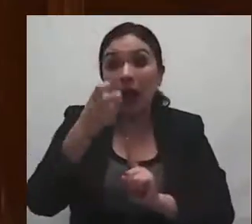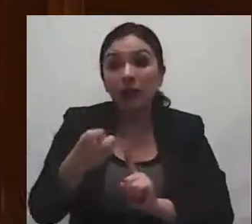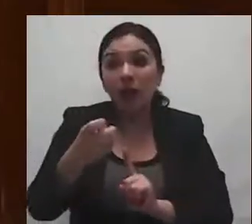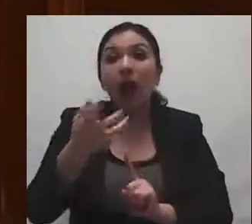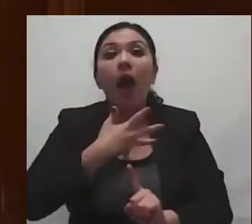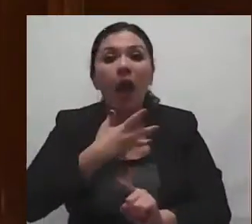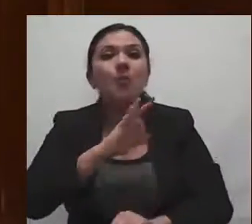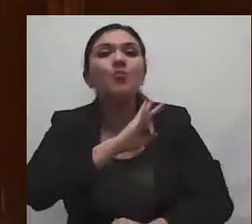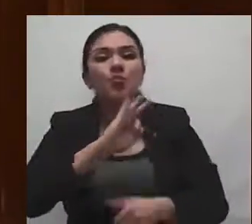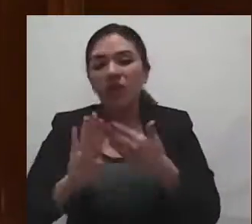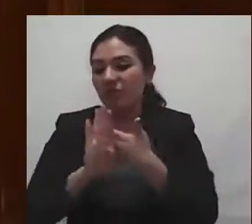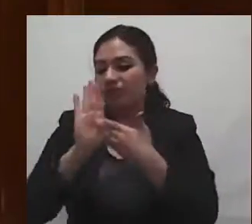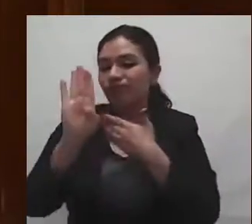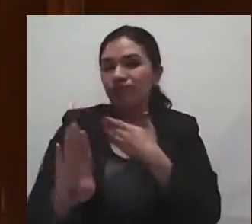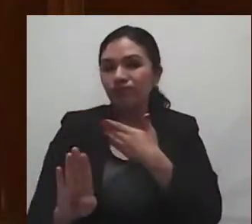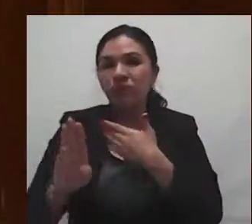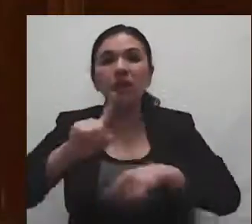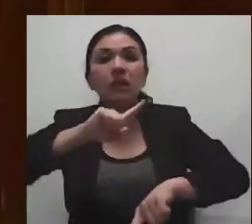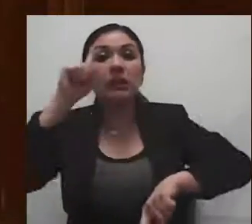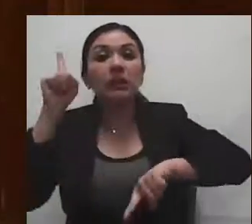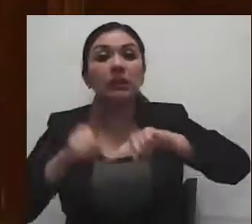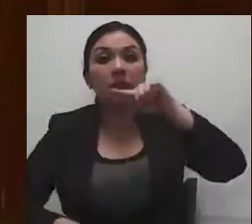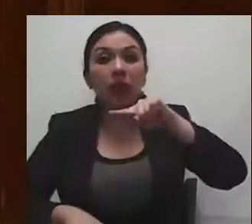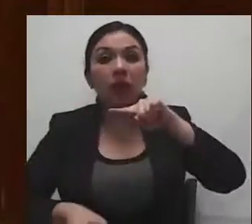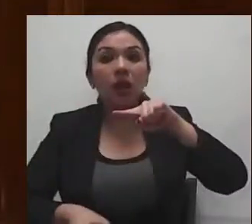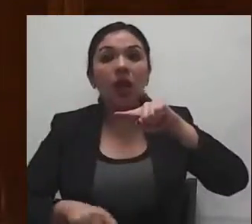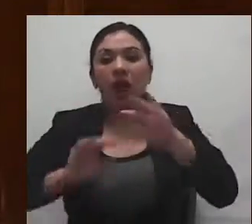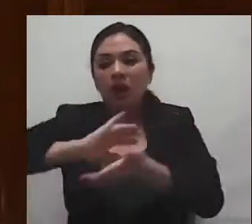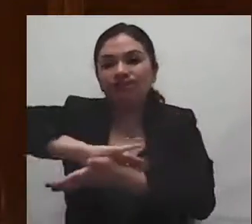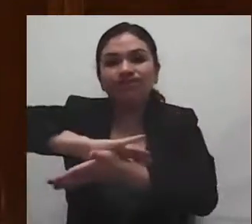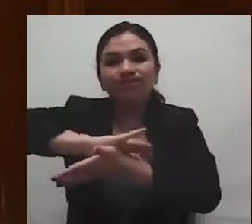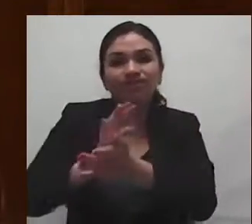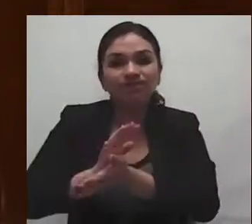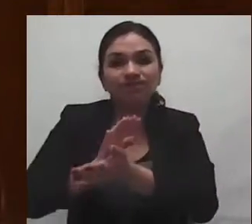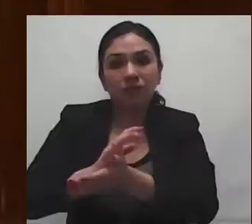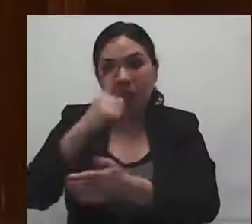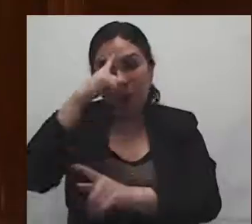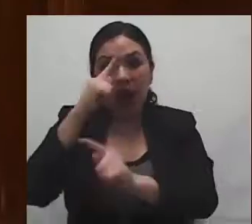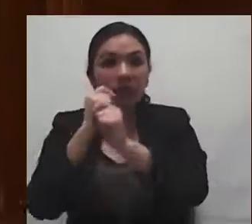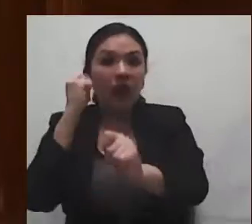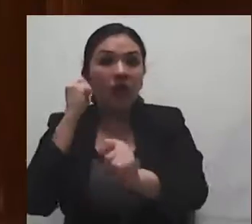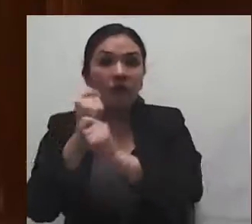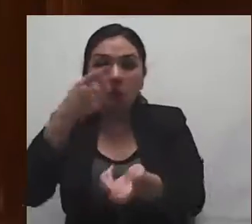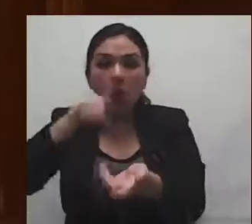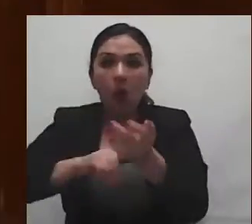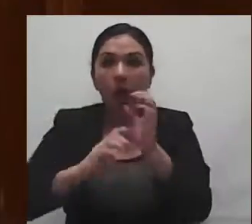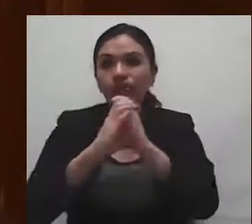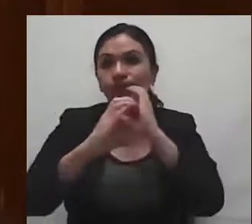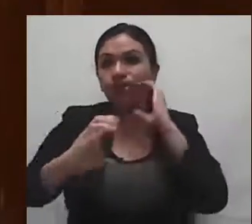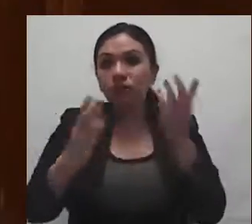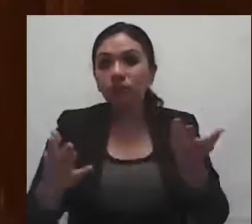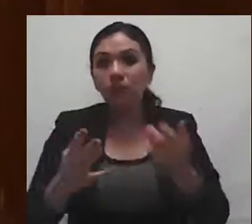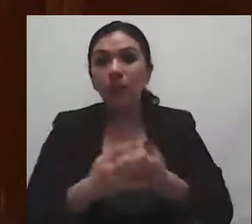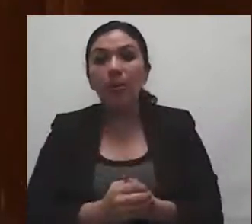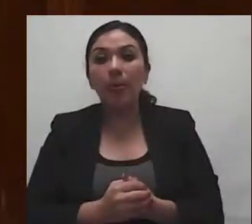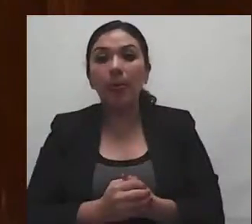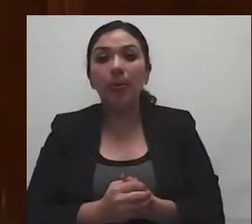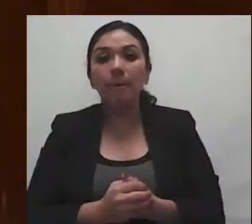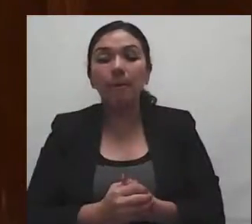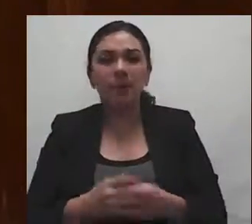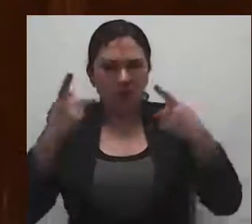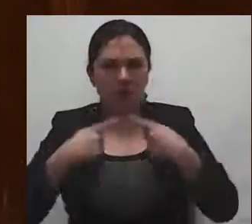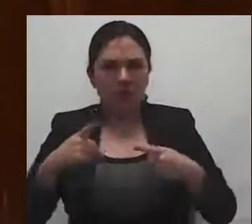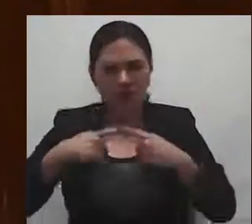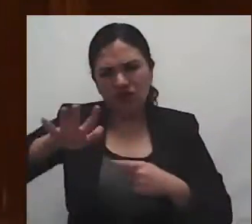prevenir y erradicar la discriminación en el transporte público. Hablando de personas con